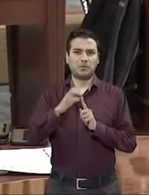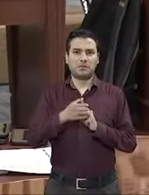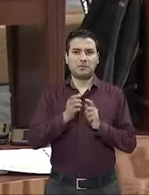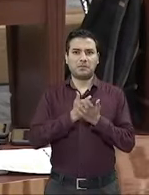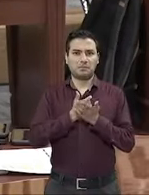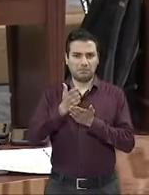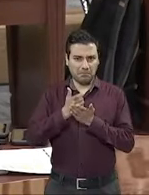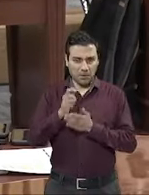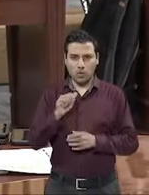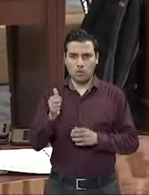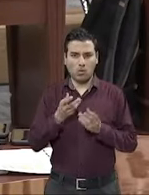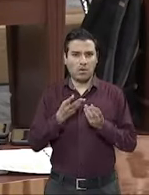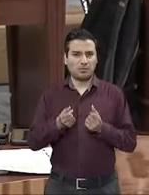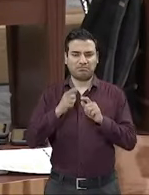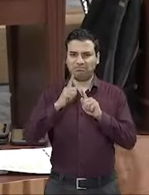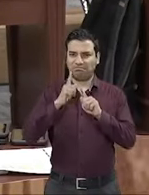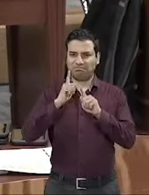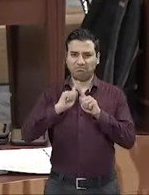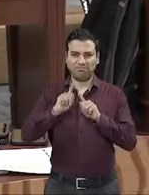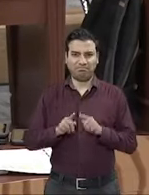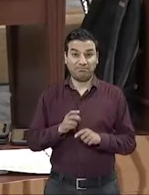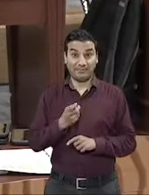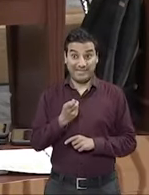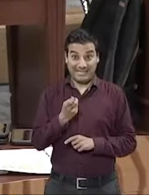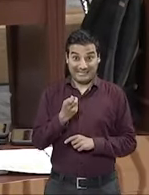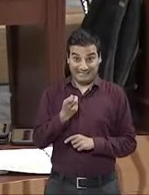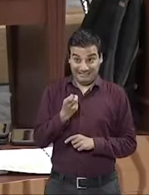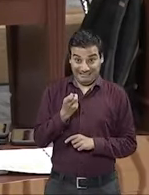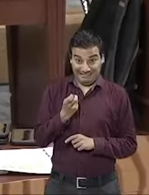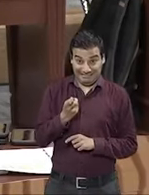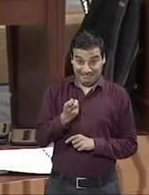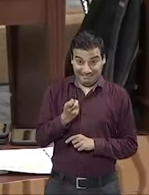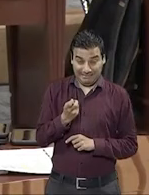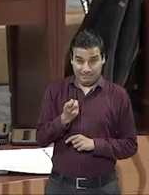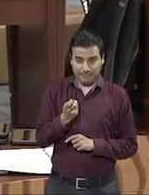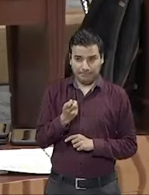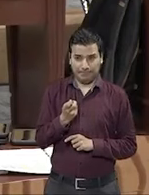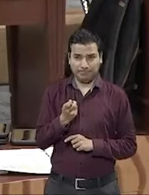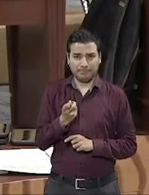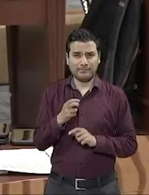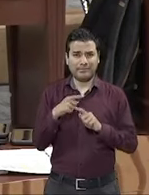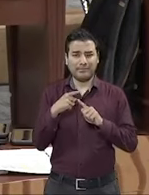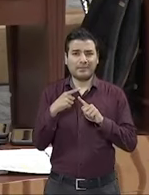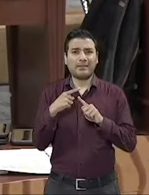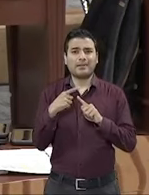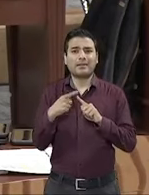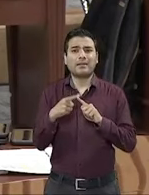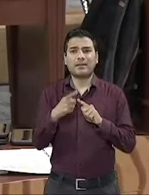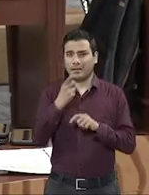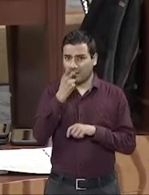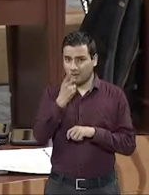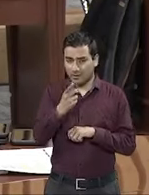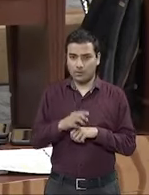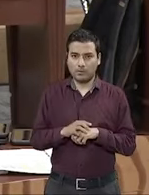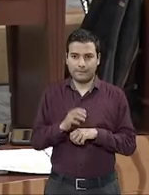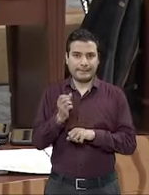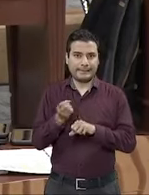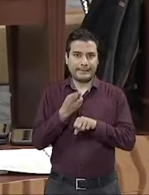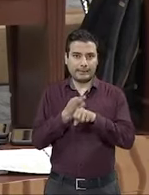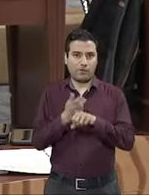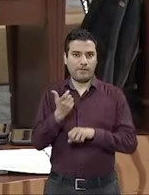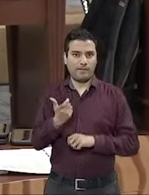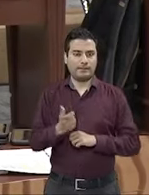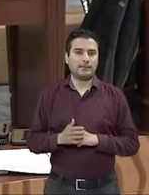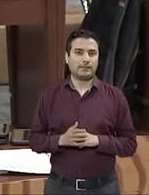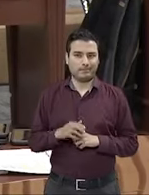y este es todo hecho fue declarado por el secretario de finanzas